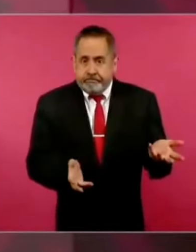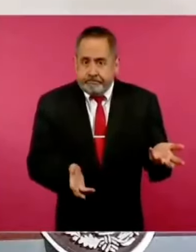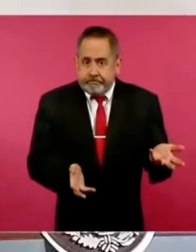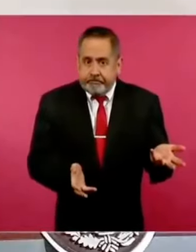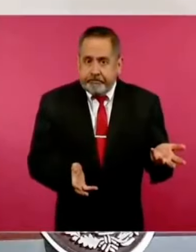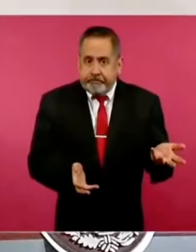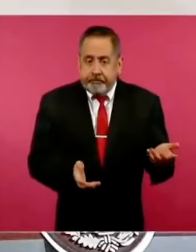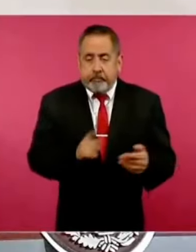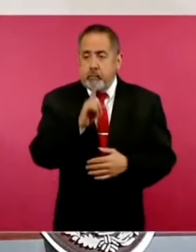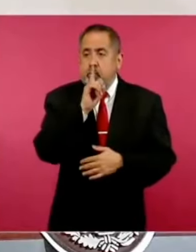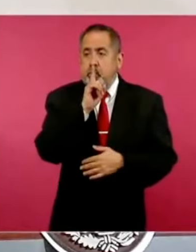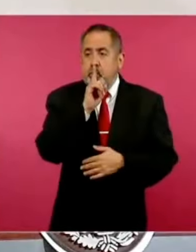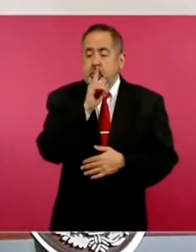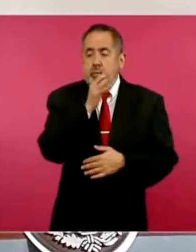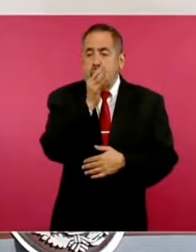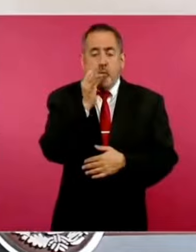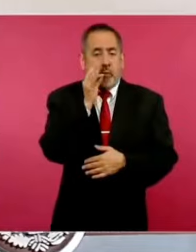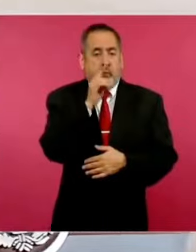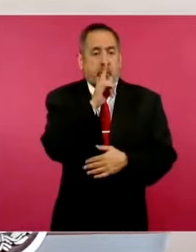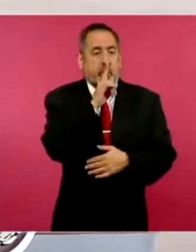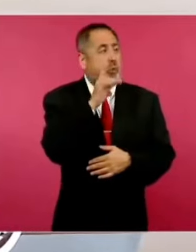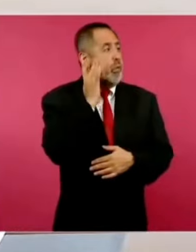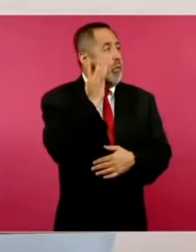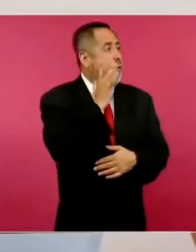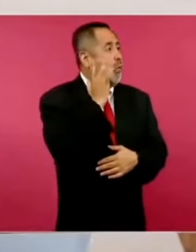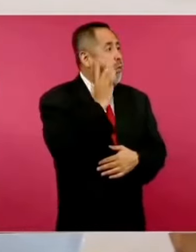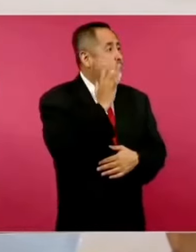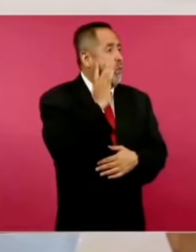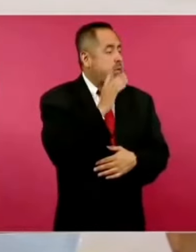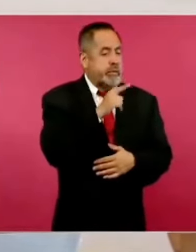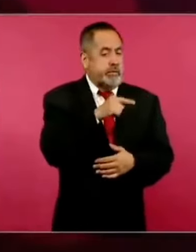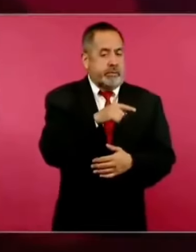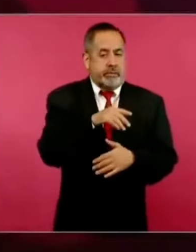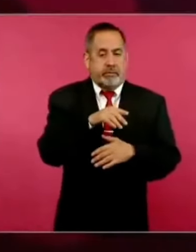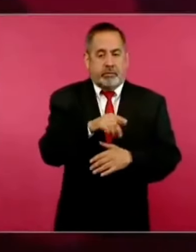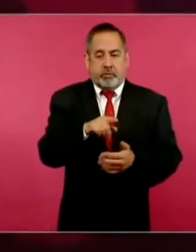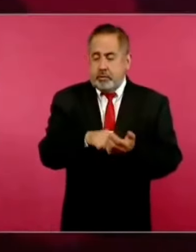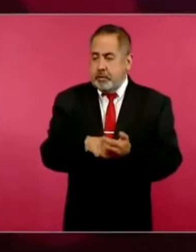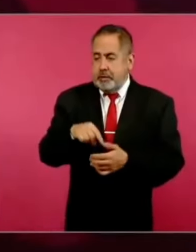no dicen nada del narcoestado,